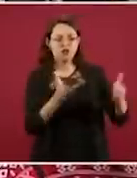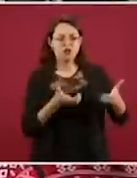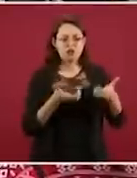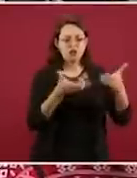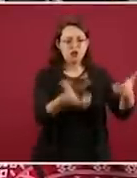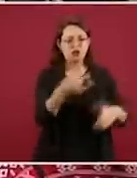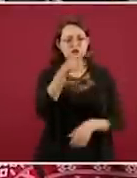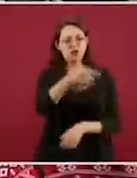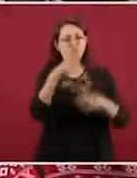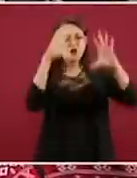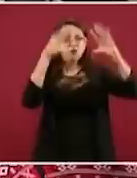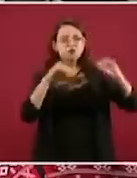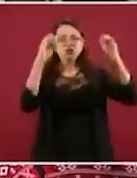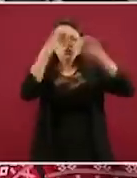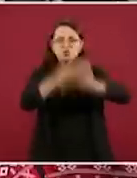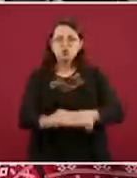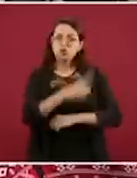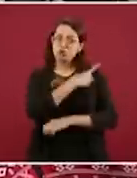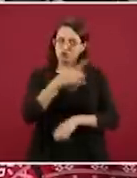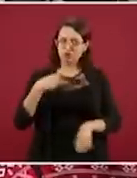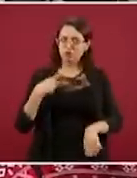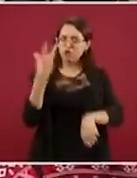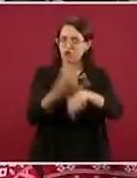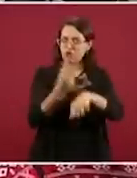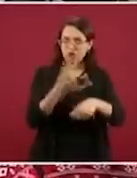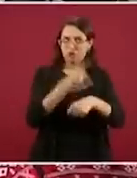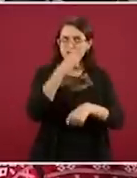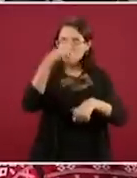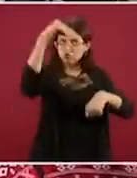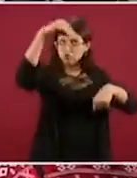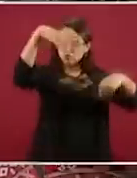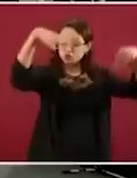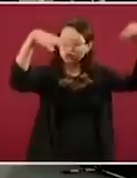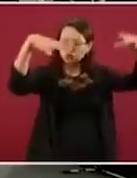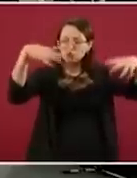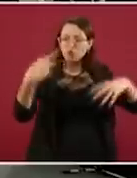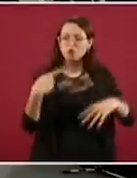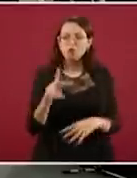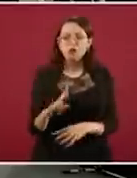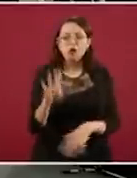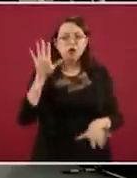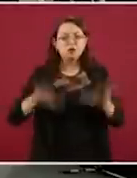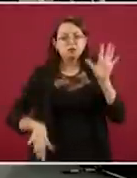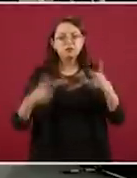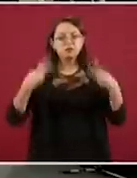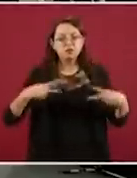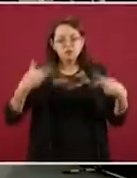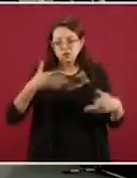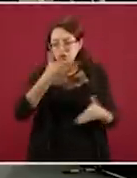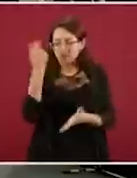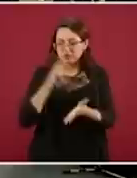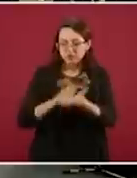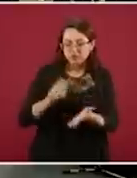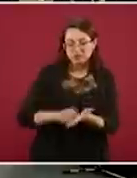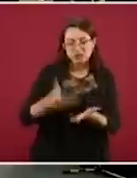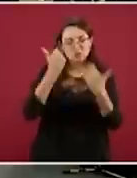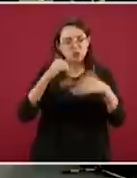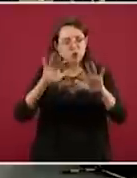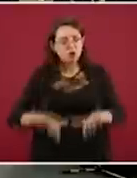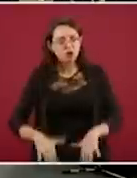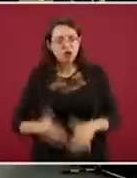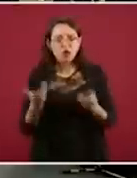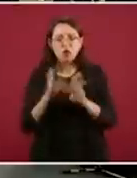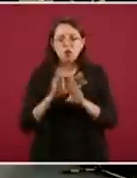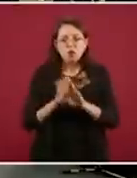de Cuauhtémoc, no sé. Pero luego la gente, si no trae ningún escrito o no sabe escribir, ¿ustedes les apoyan para hacer